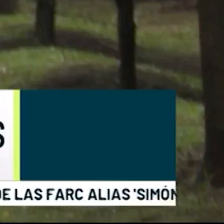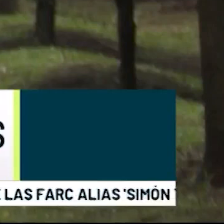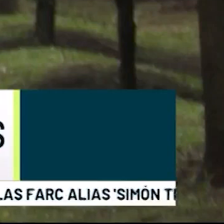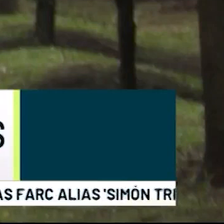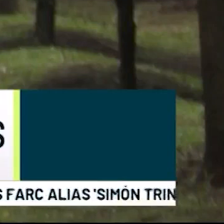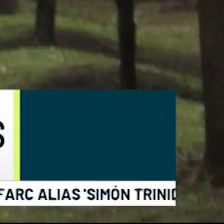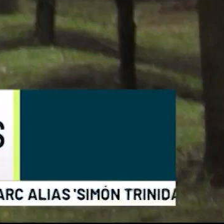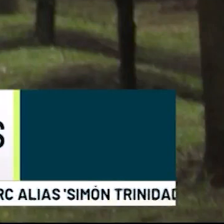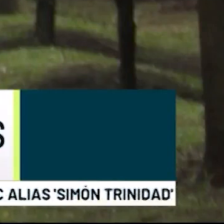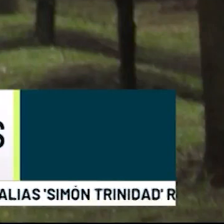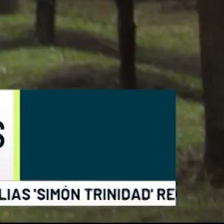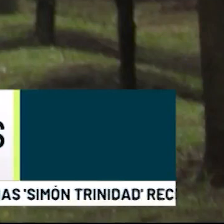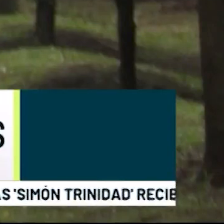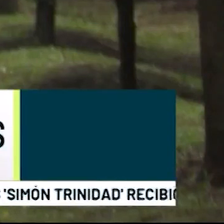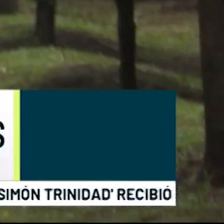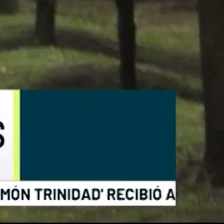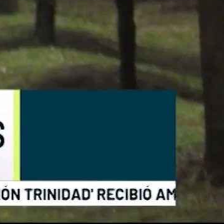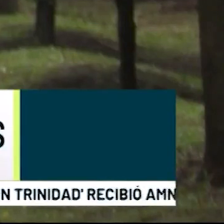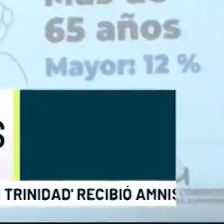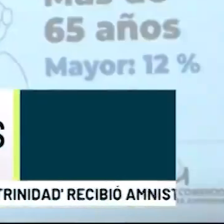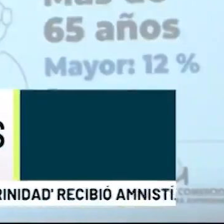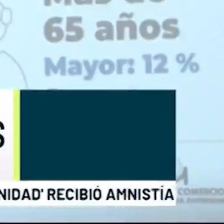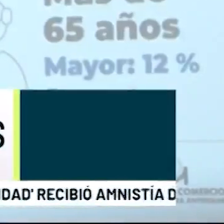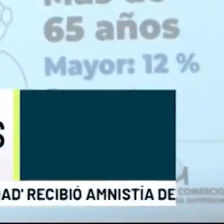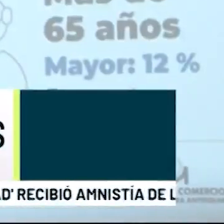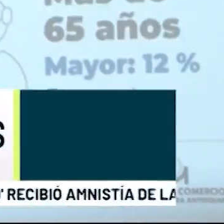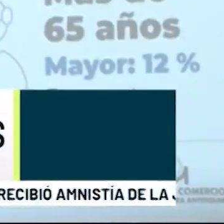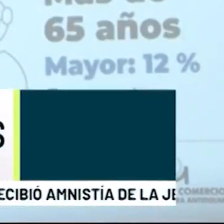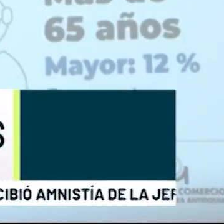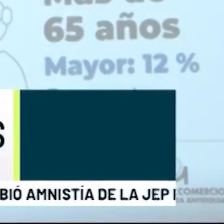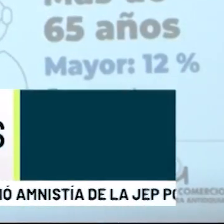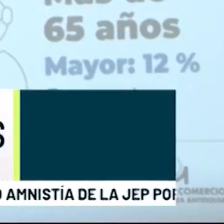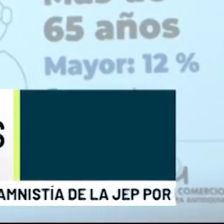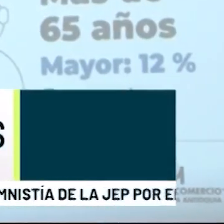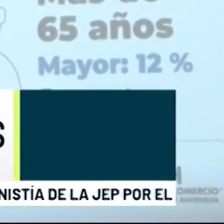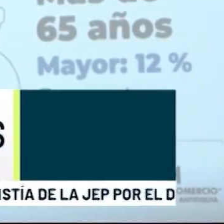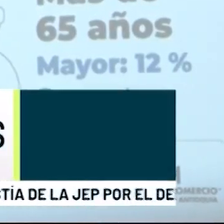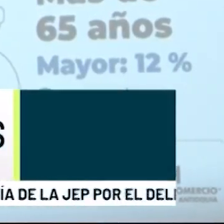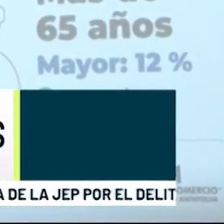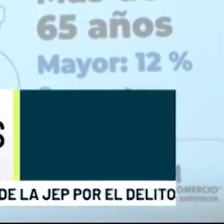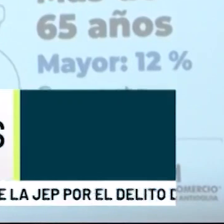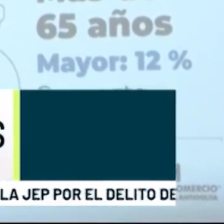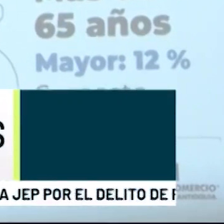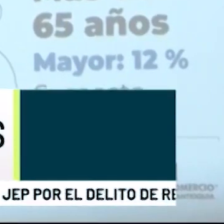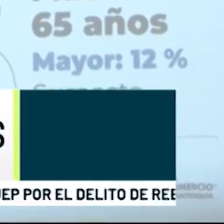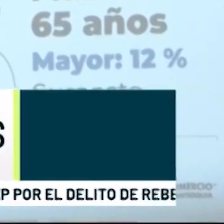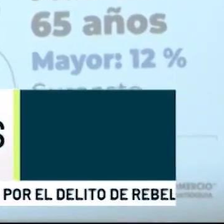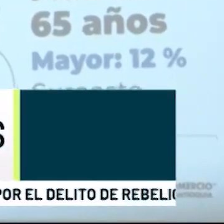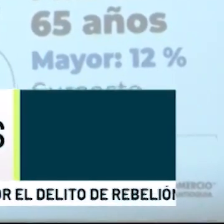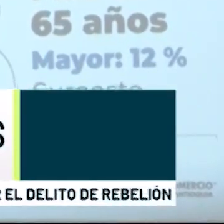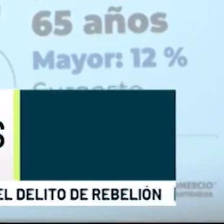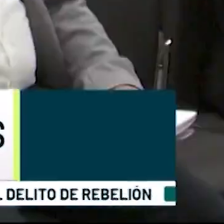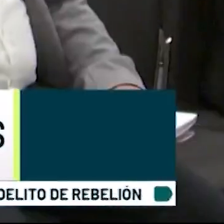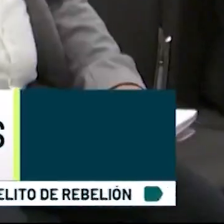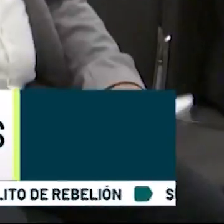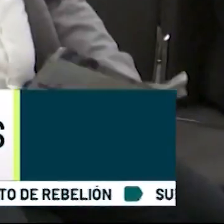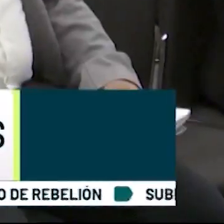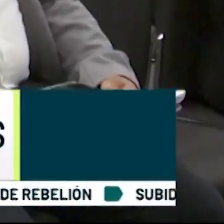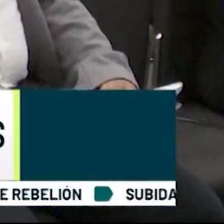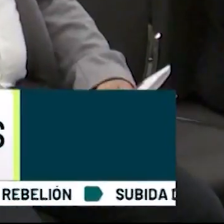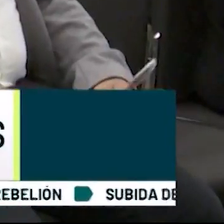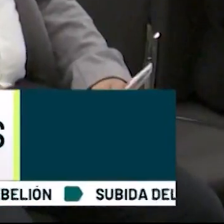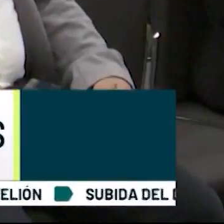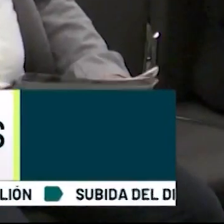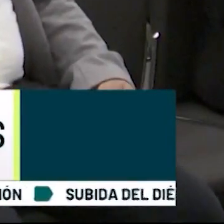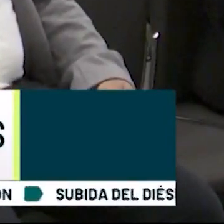comercio de Medellín sobre este tema la encuesta que es la primera que se realiza a manera de caracterización en las nueve